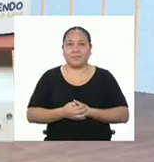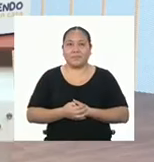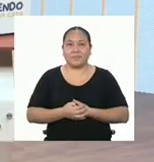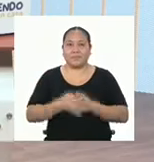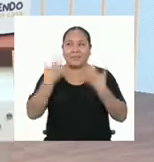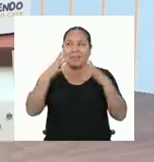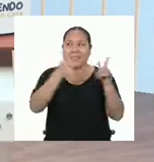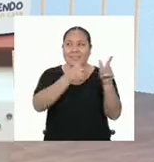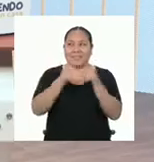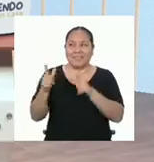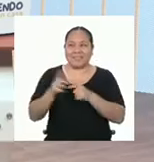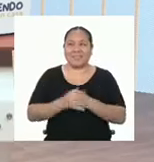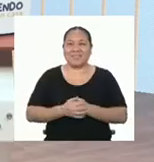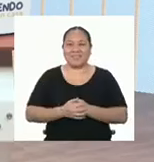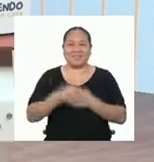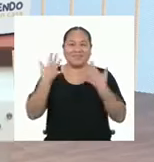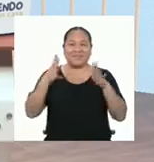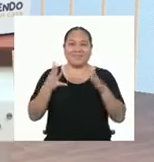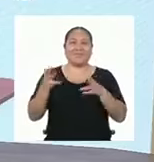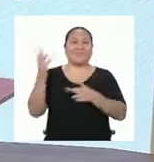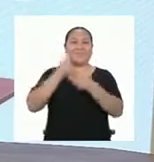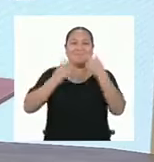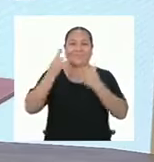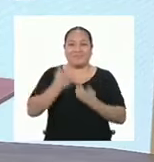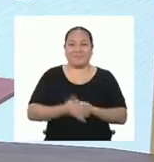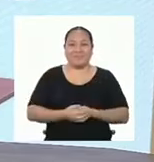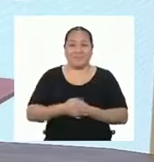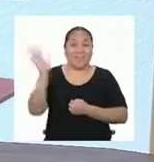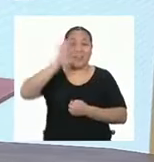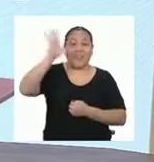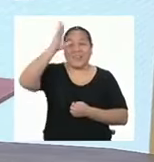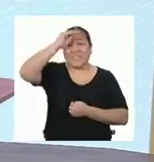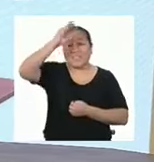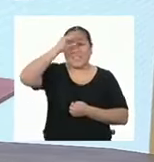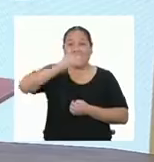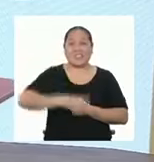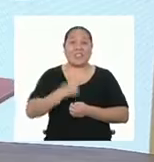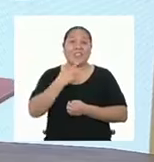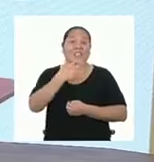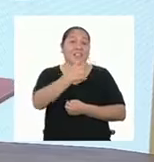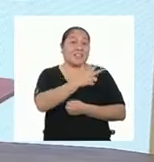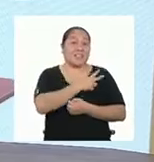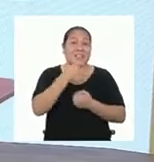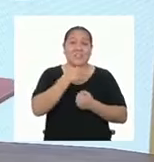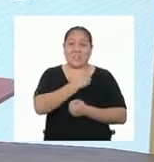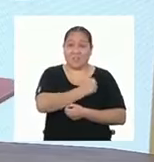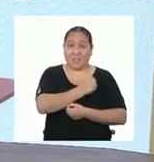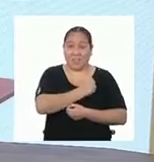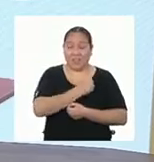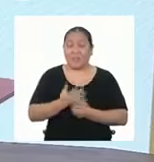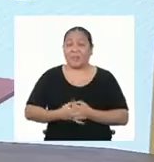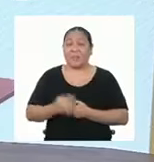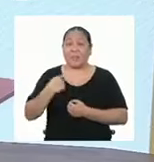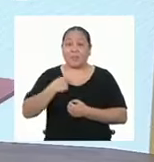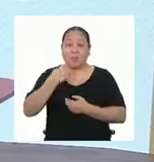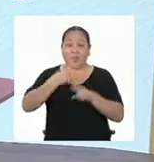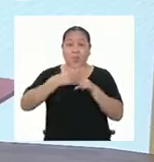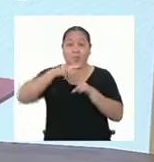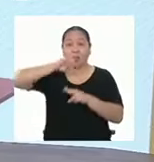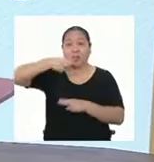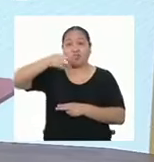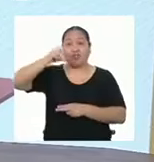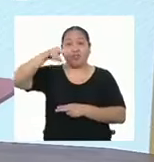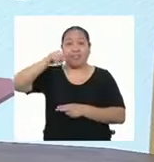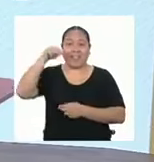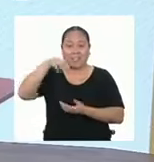¡Y listo! ¡Ya estamos! ¡Hola chicas! ¡Hola chicos de tercero de secundaria! Yo soy Jonathan Hernández y